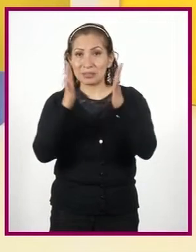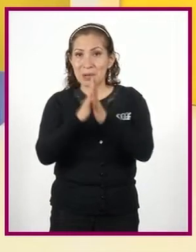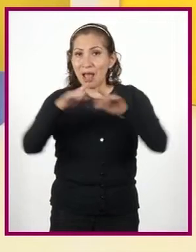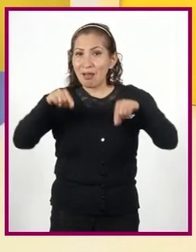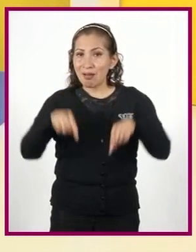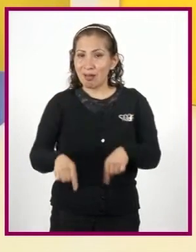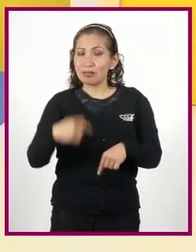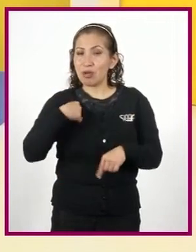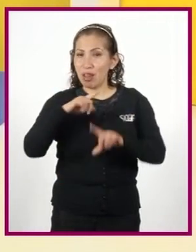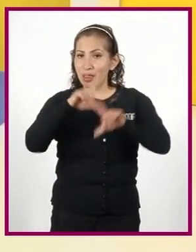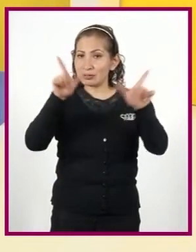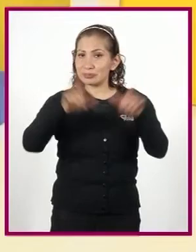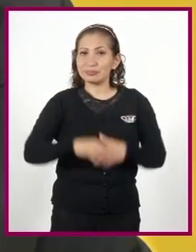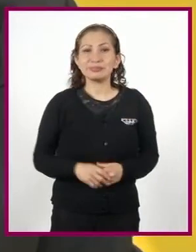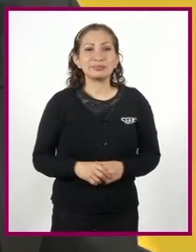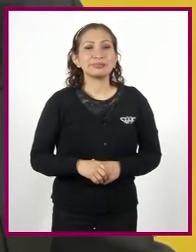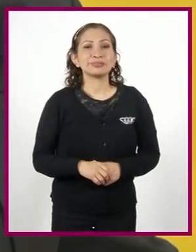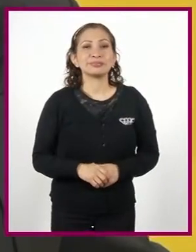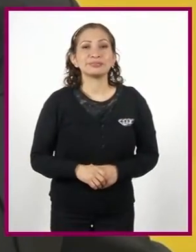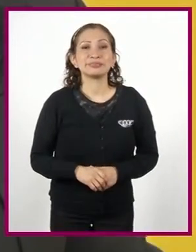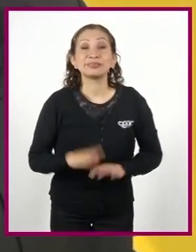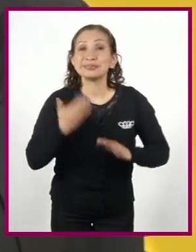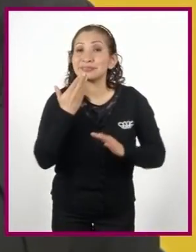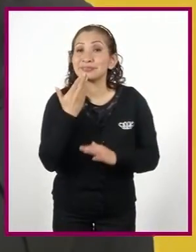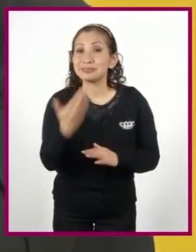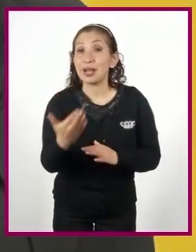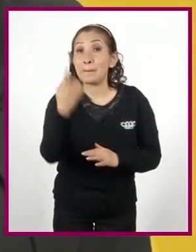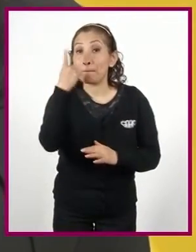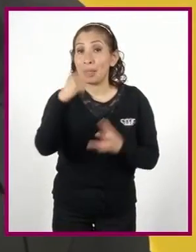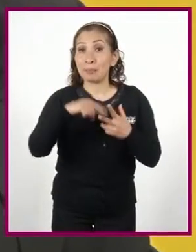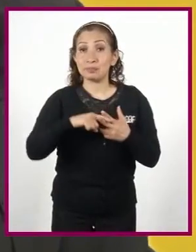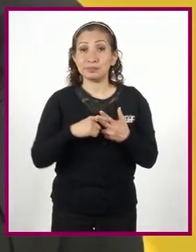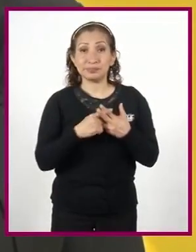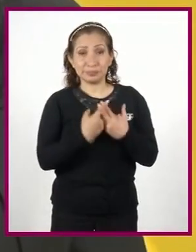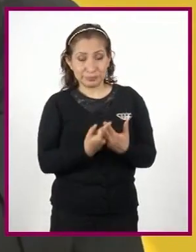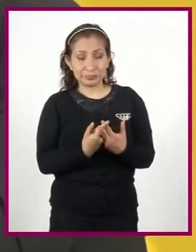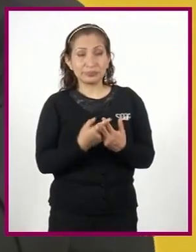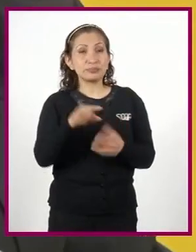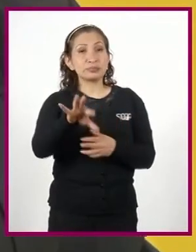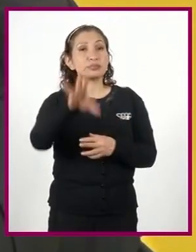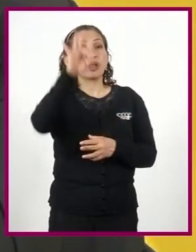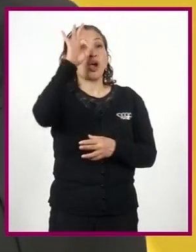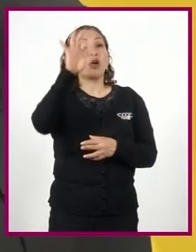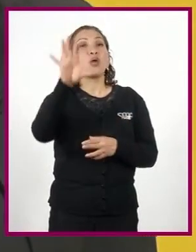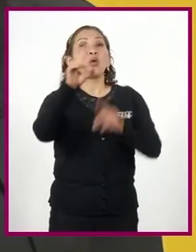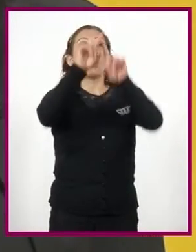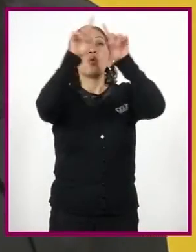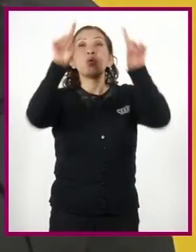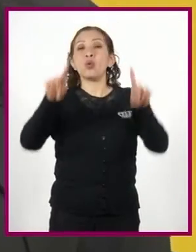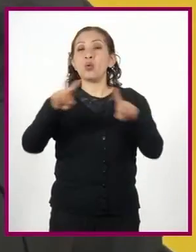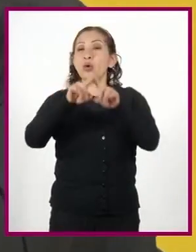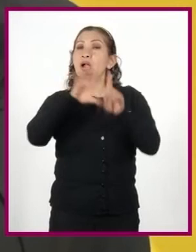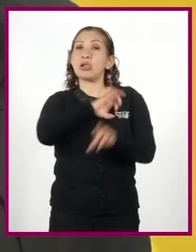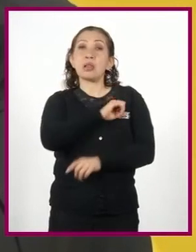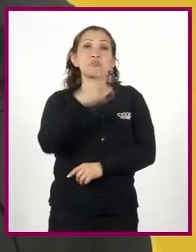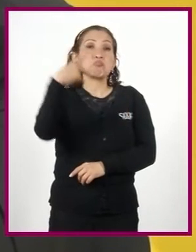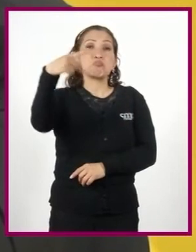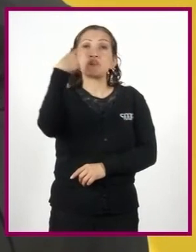ustedes. Estoy listo. Pues bien, para comenzar, elijan el tablero que